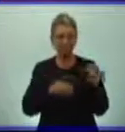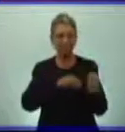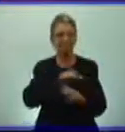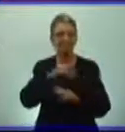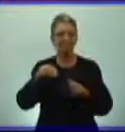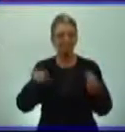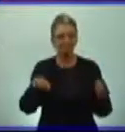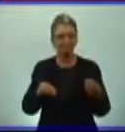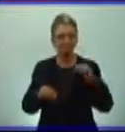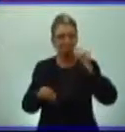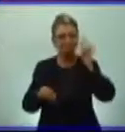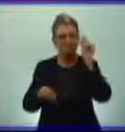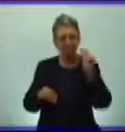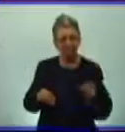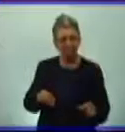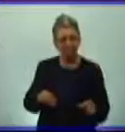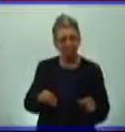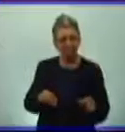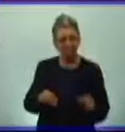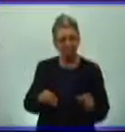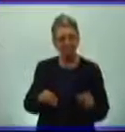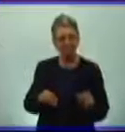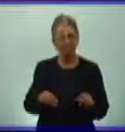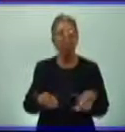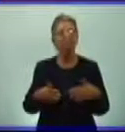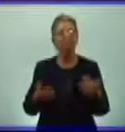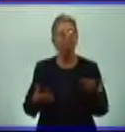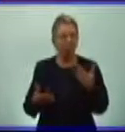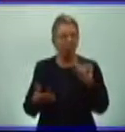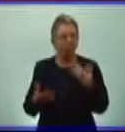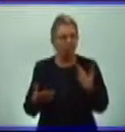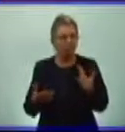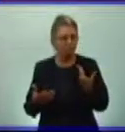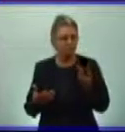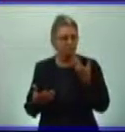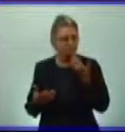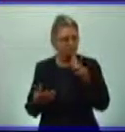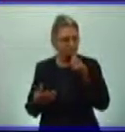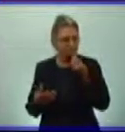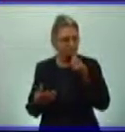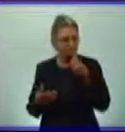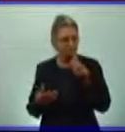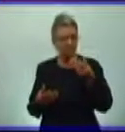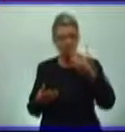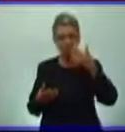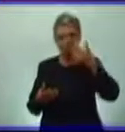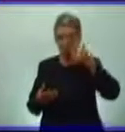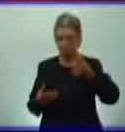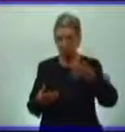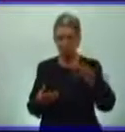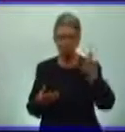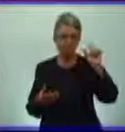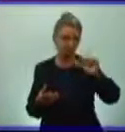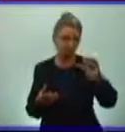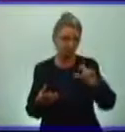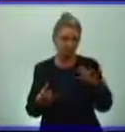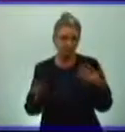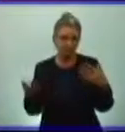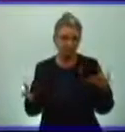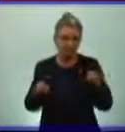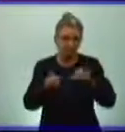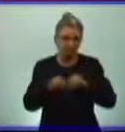producidos por el hombre y cómo estos cambios pueden llegar a ser beneficiosos o perjudiciales para la